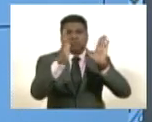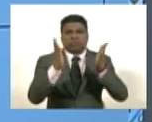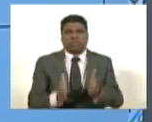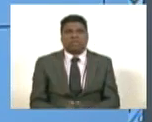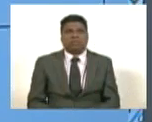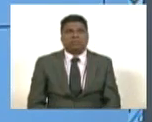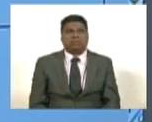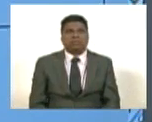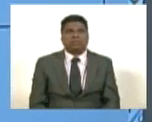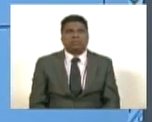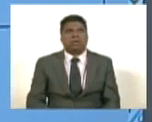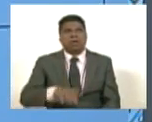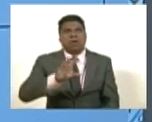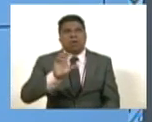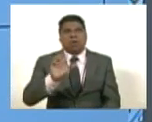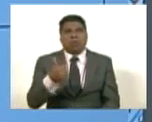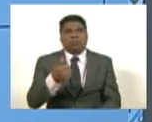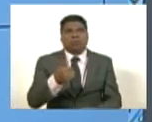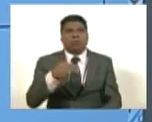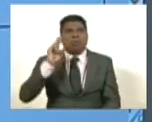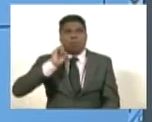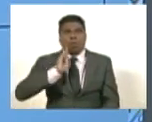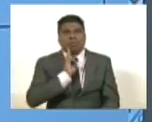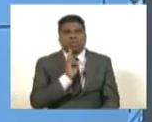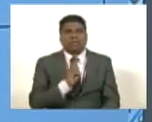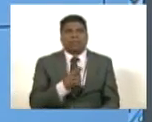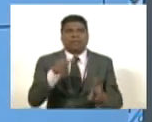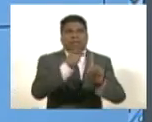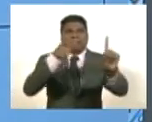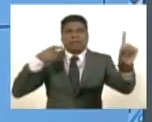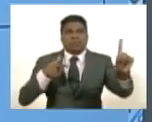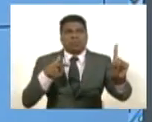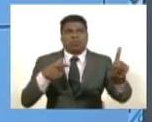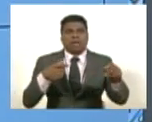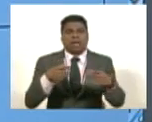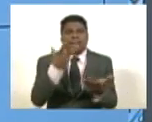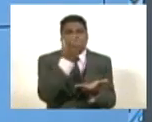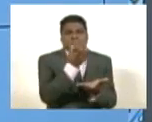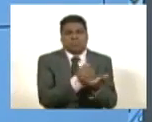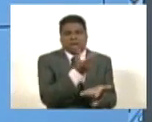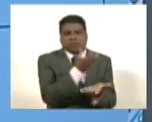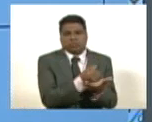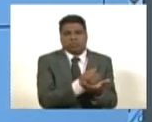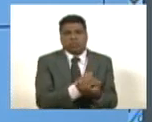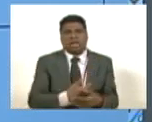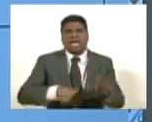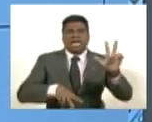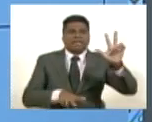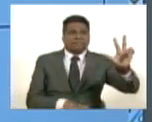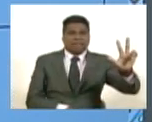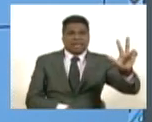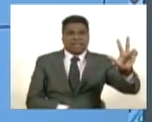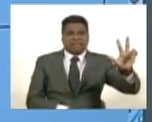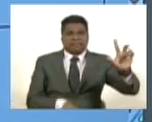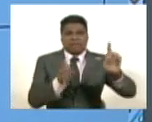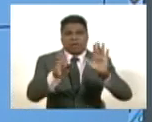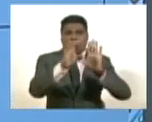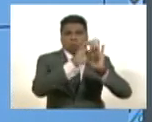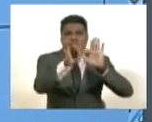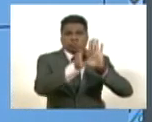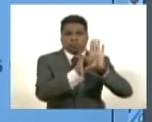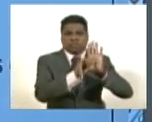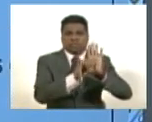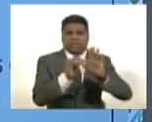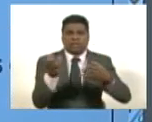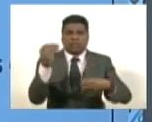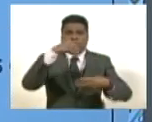estados Anzoátegui y Bolívar del Tamacuro, Monagas y Sucre, que incorporarán 3 constituyentes a la Asamblea